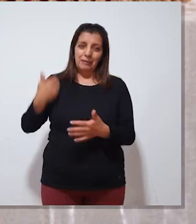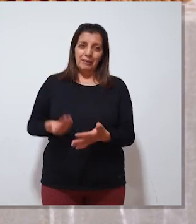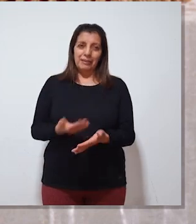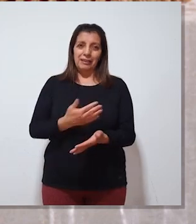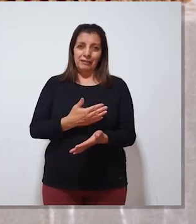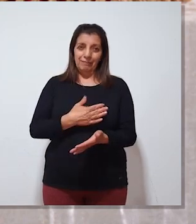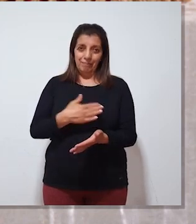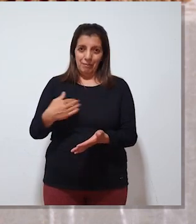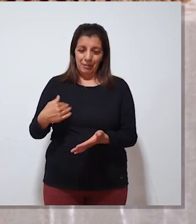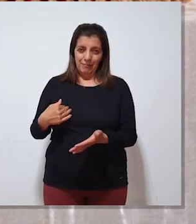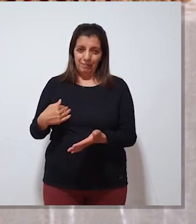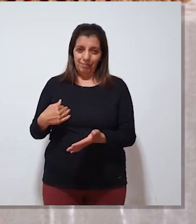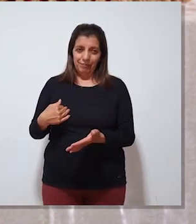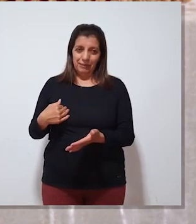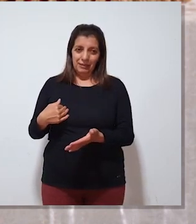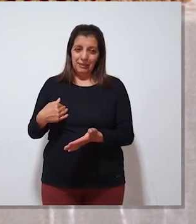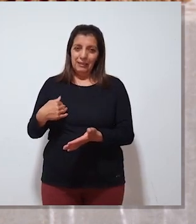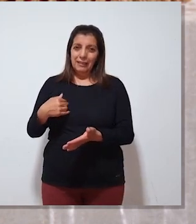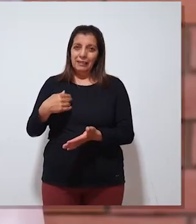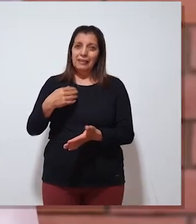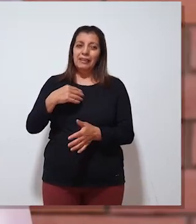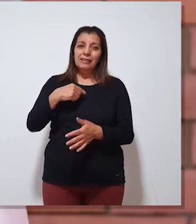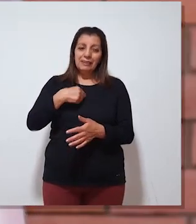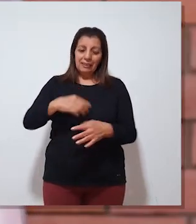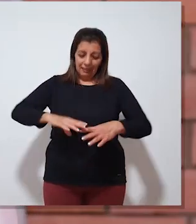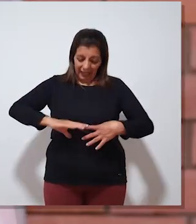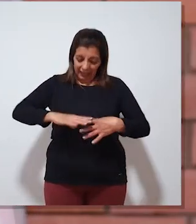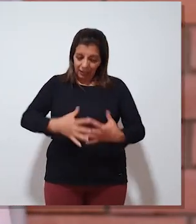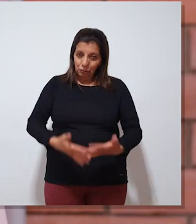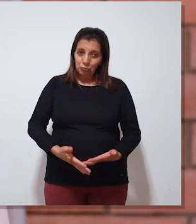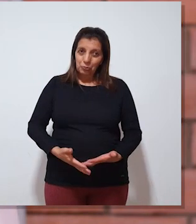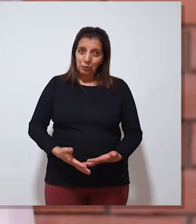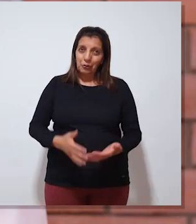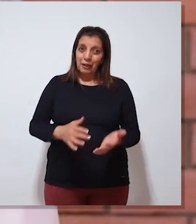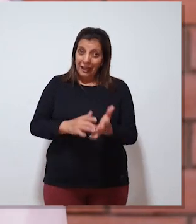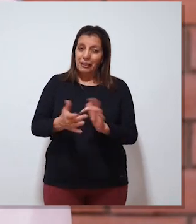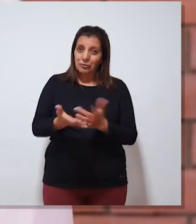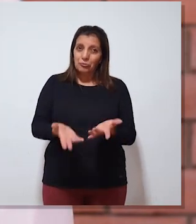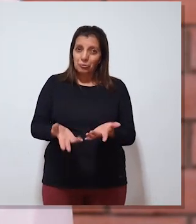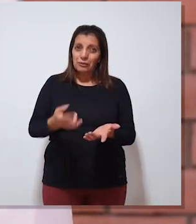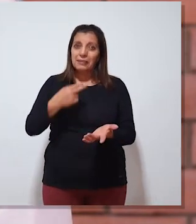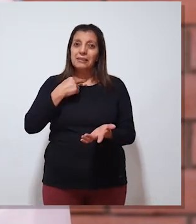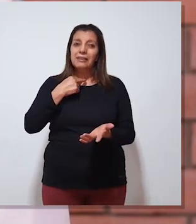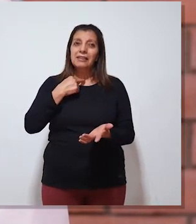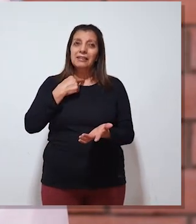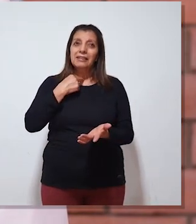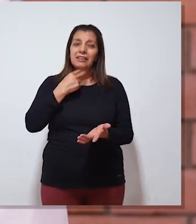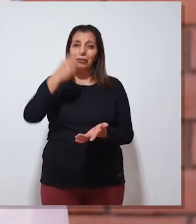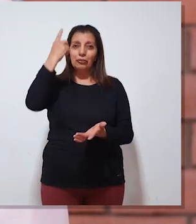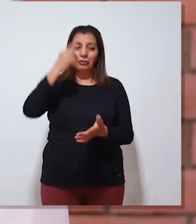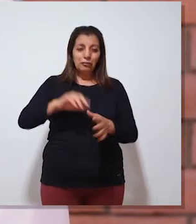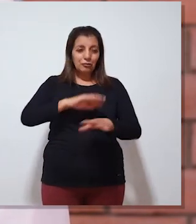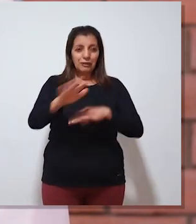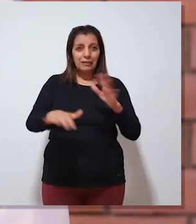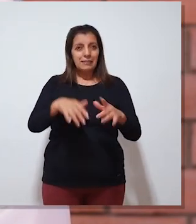Hijo Eterno de Dios hecho hombre. Para nosotros, María es el arca de la alianza, porque ha